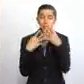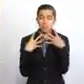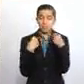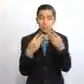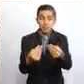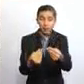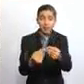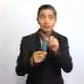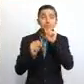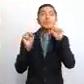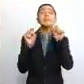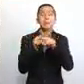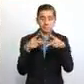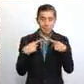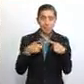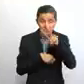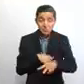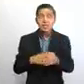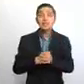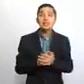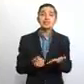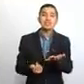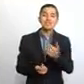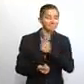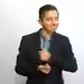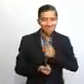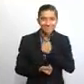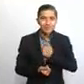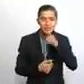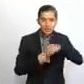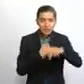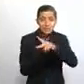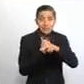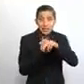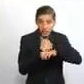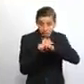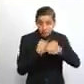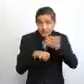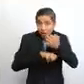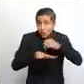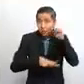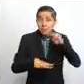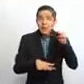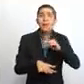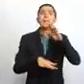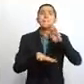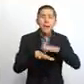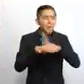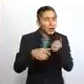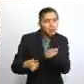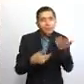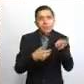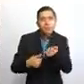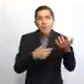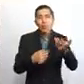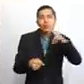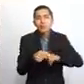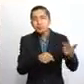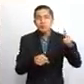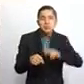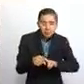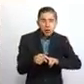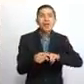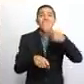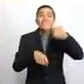y en consecuencia de muertes. Lamentablemente, en nuestro estado siguen entrando pacientes a hospitales